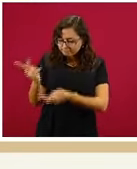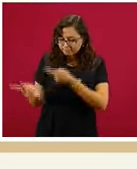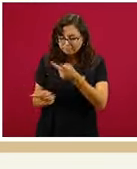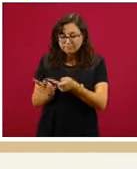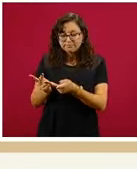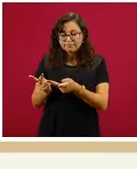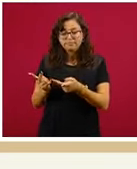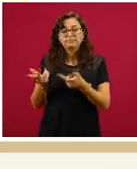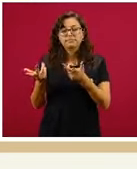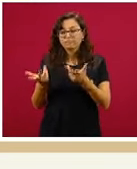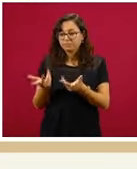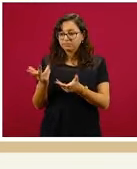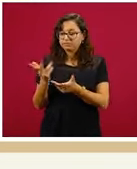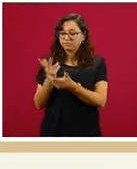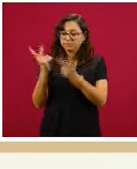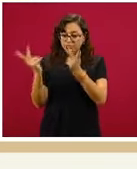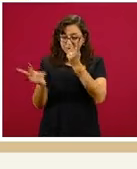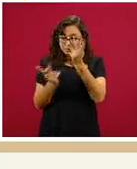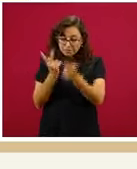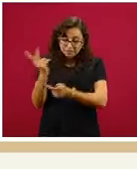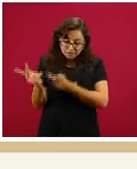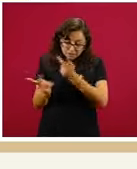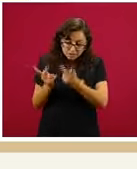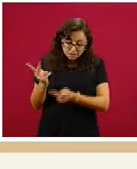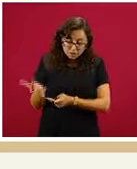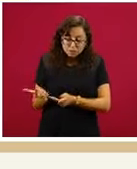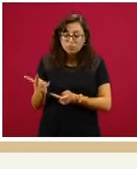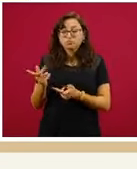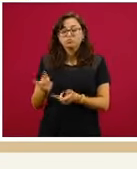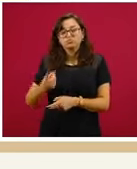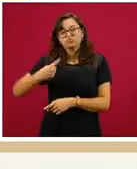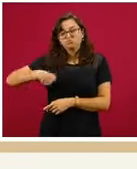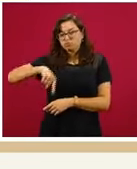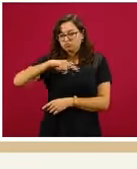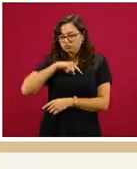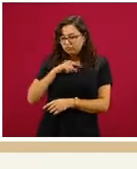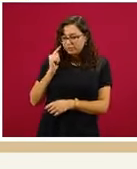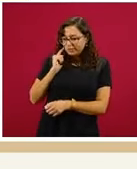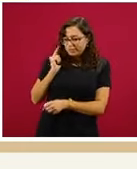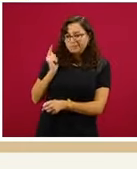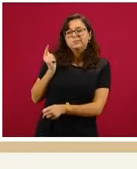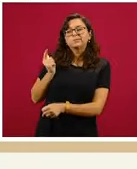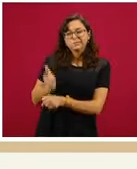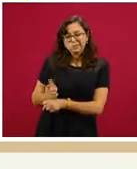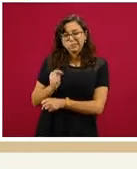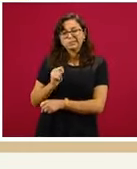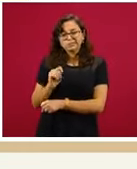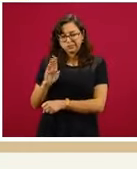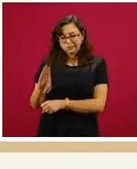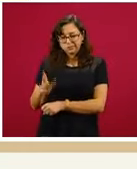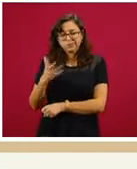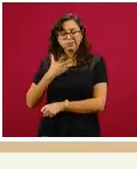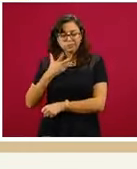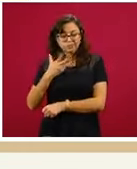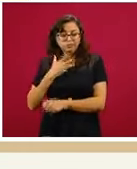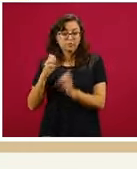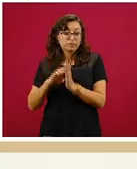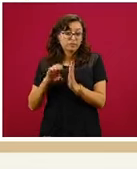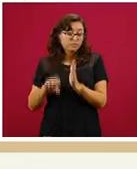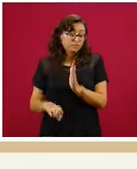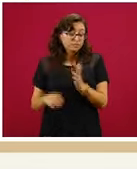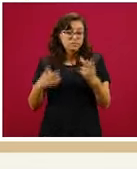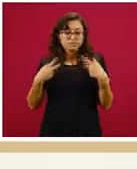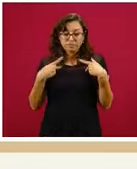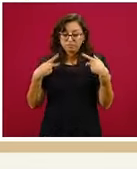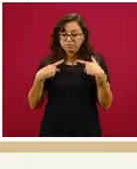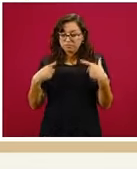paciente. Todas aquellas preguntas que van a ir dirigidas para nosotros poder pensar que es una tuberculosis. Ejemplo de todo ello, una persona que vive en